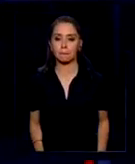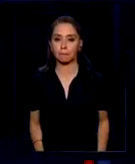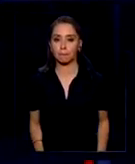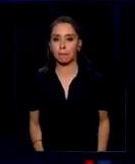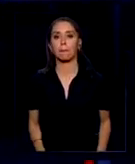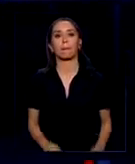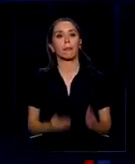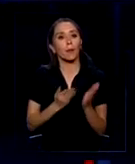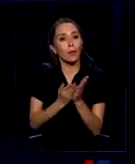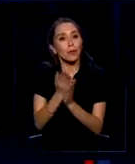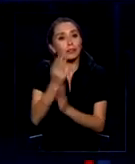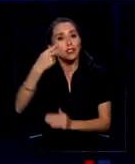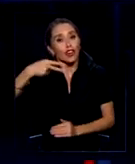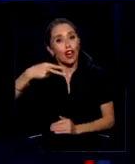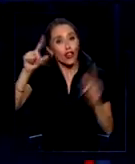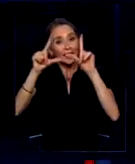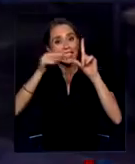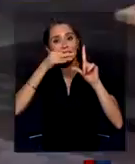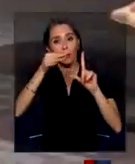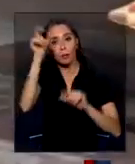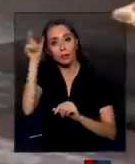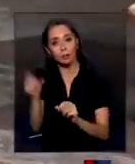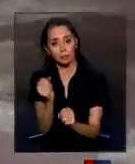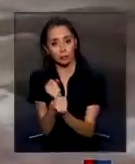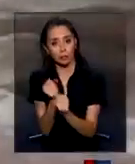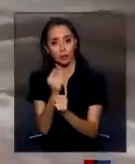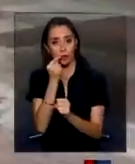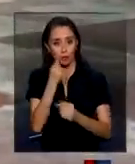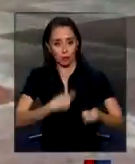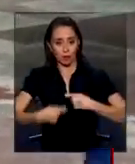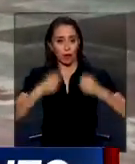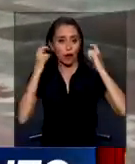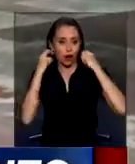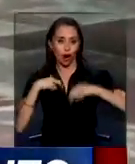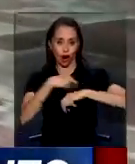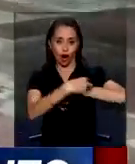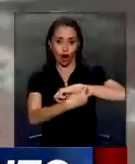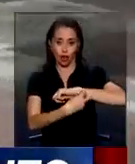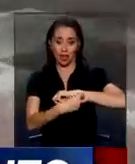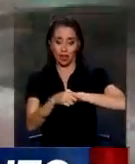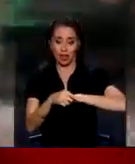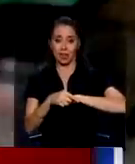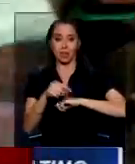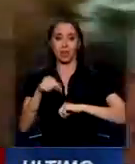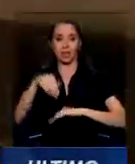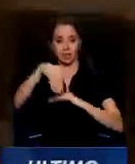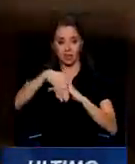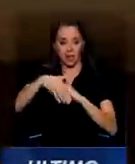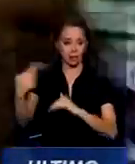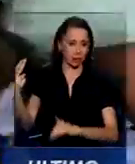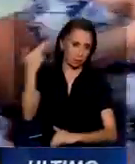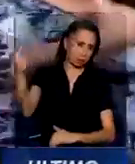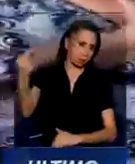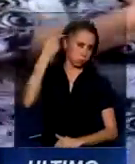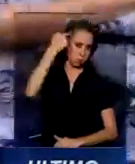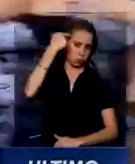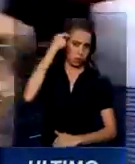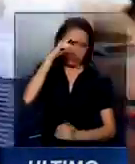al inicio del noticiero les contamos de un trabajador de una joyería que esta tarde resultó con un disparo en la cabeza en un confuso